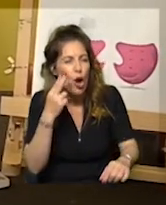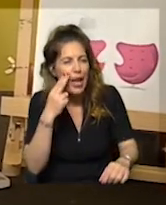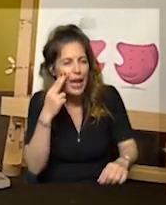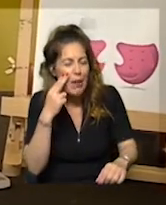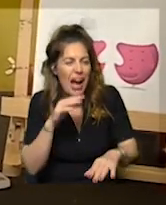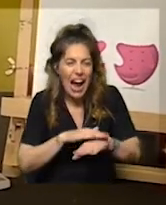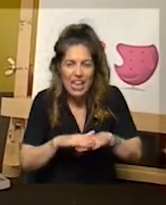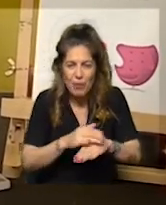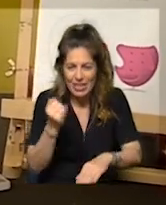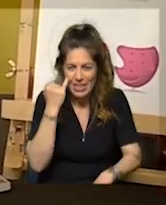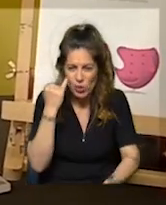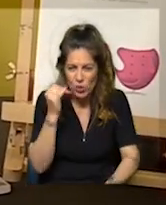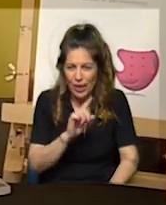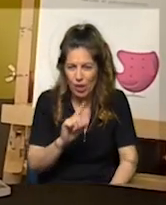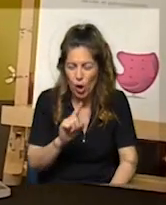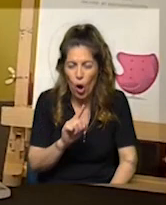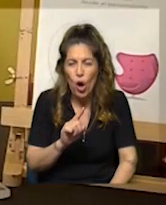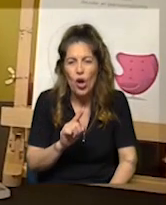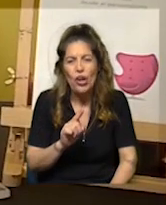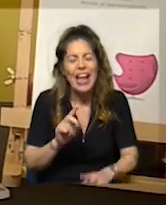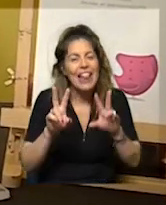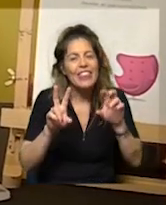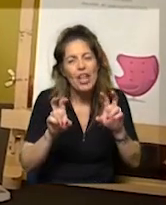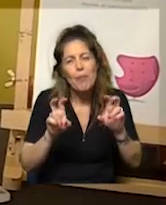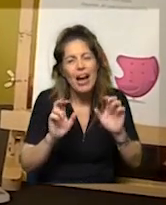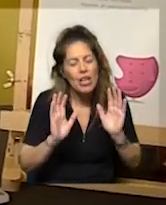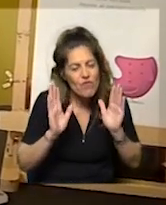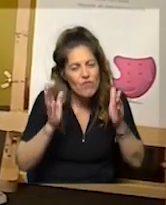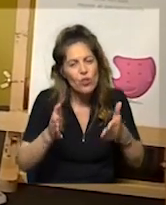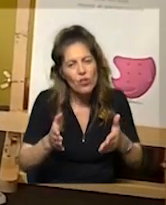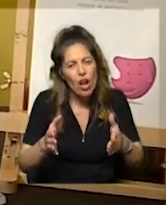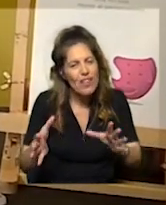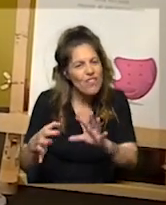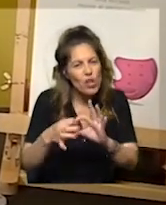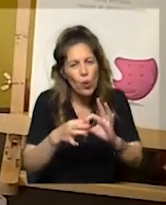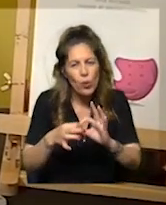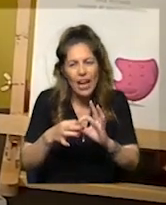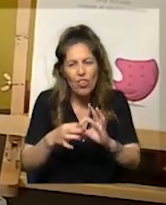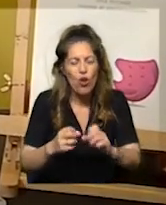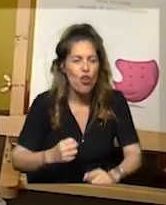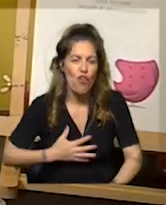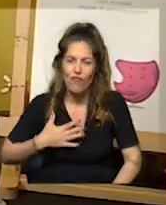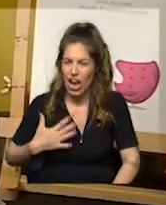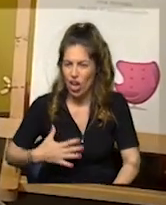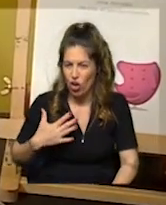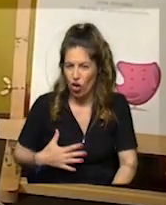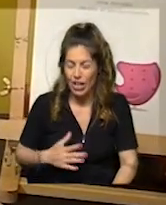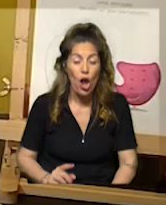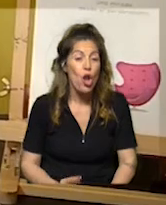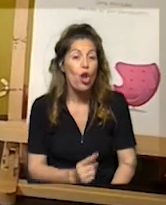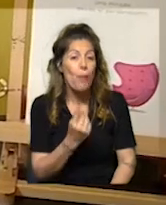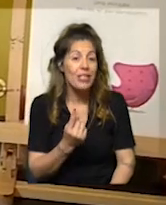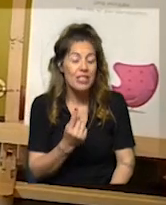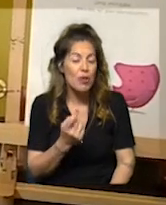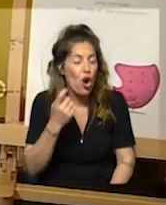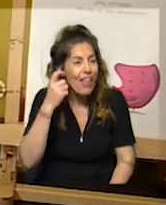nivel sexual de las personas sino que está muy vinculado con los valores con los principios que la